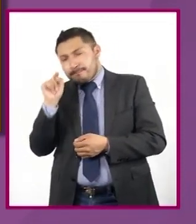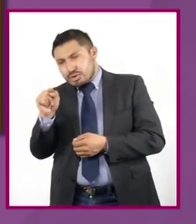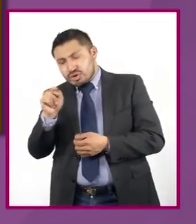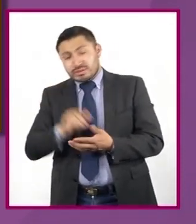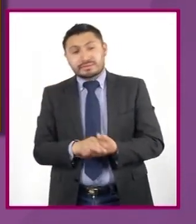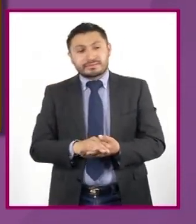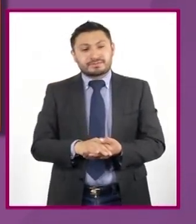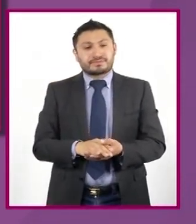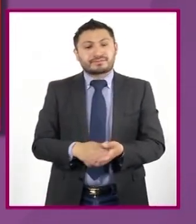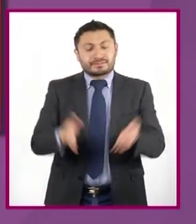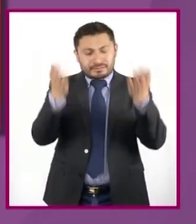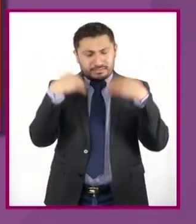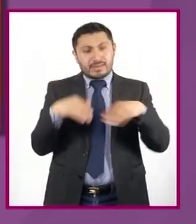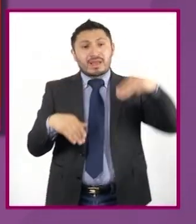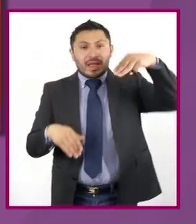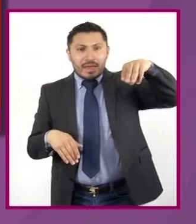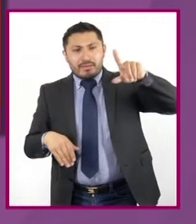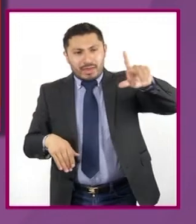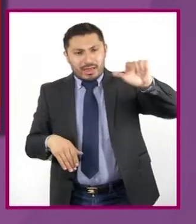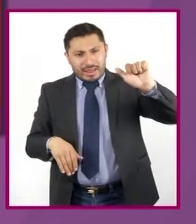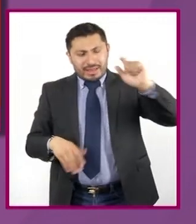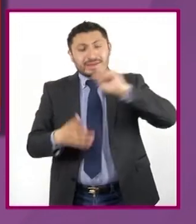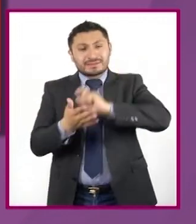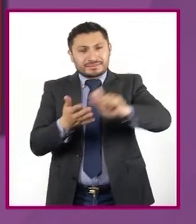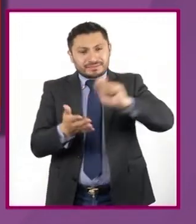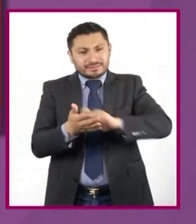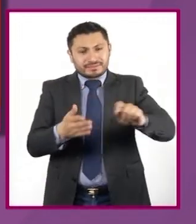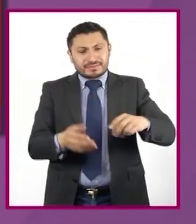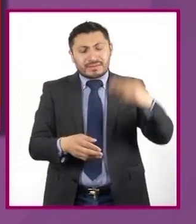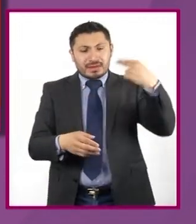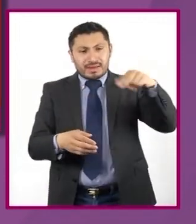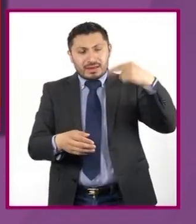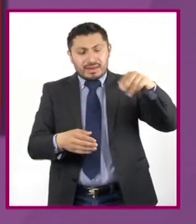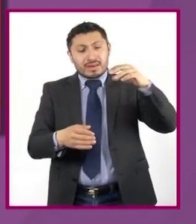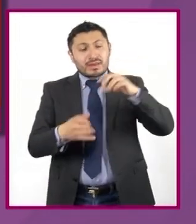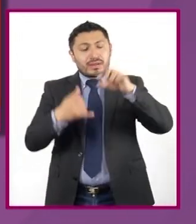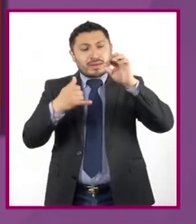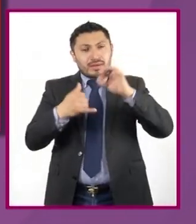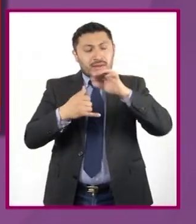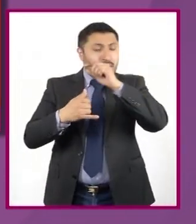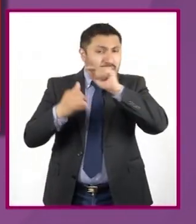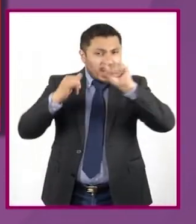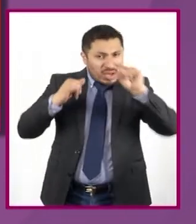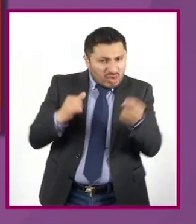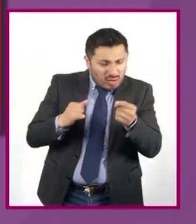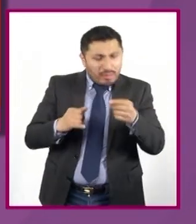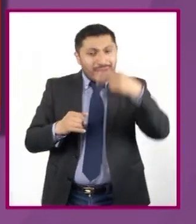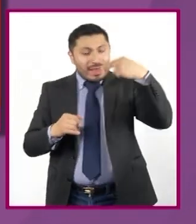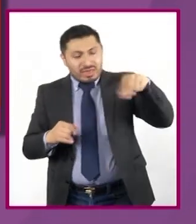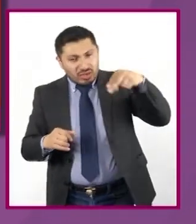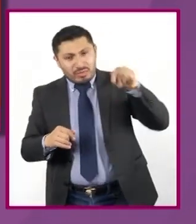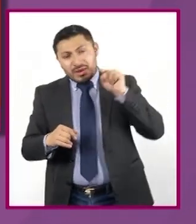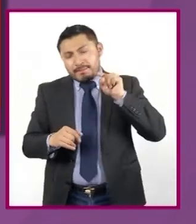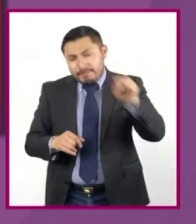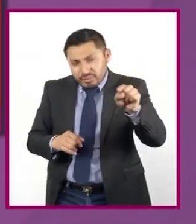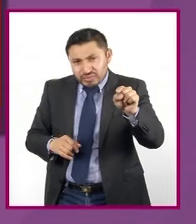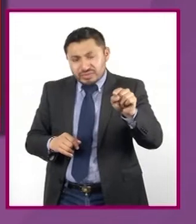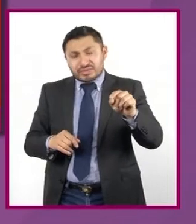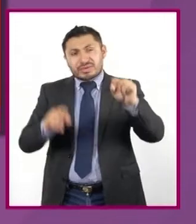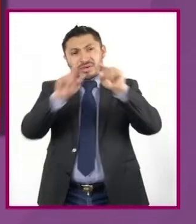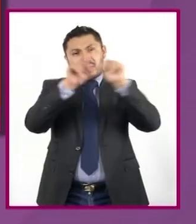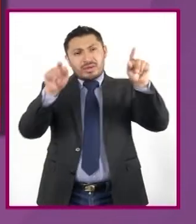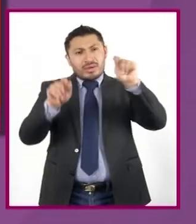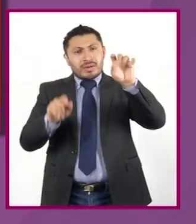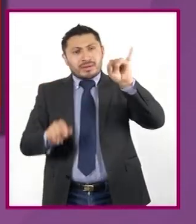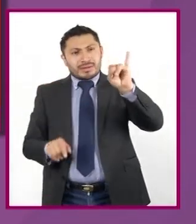En el sistema MLA se escribe el apellido, coma, nombre, punto, el título